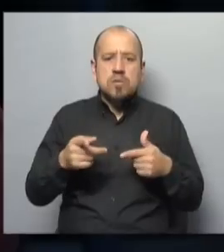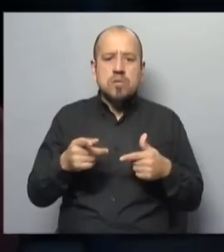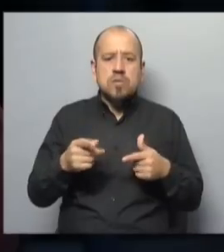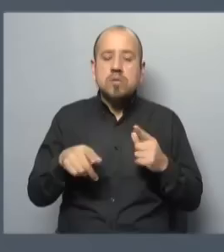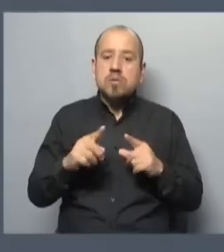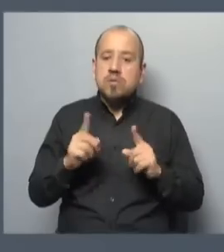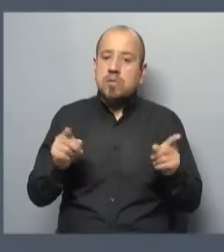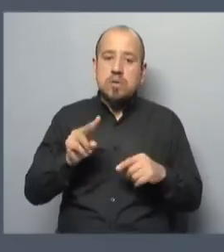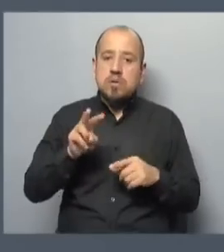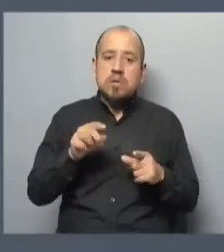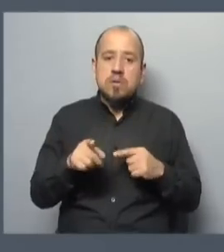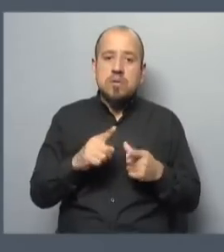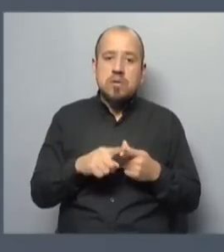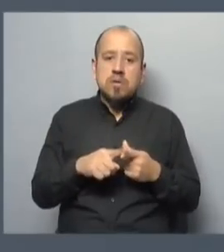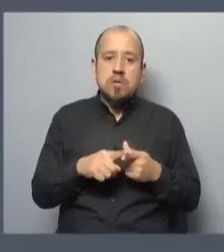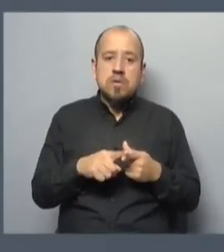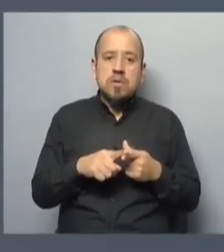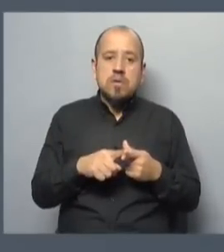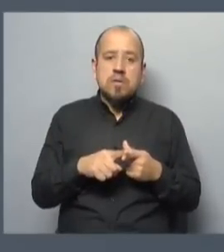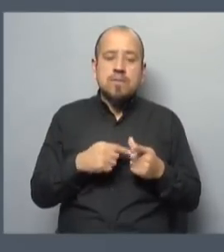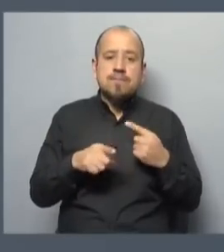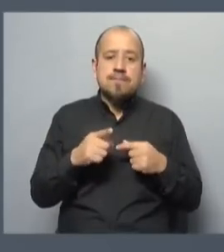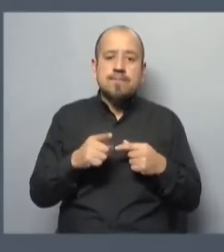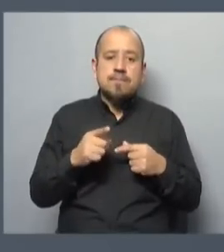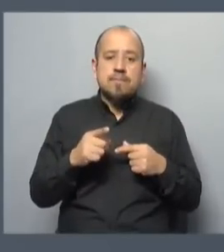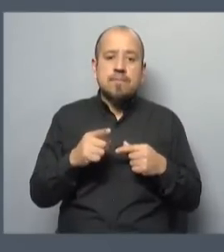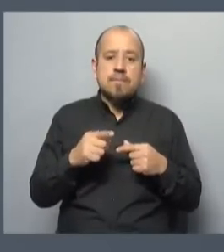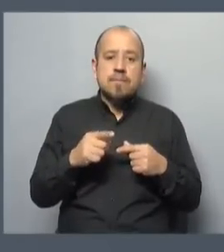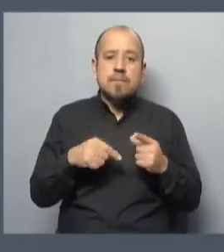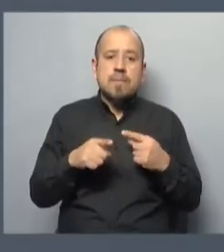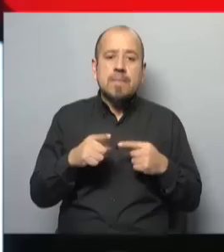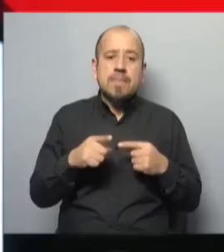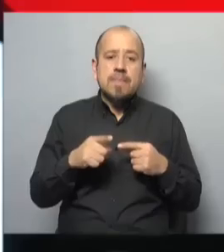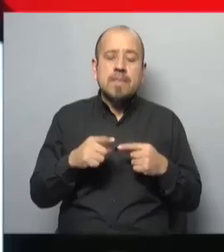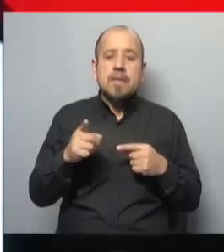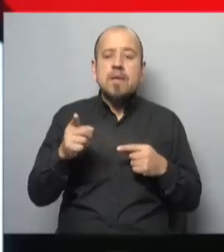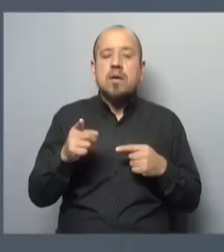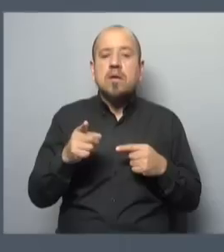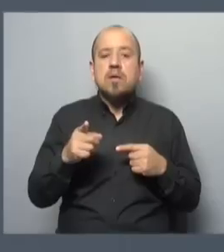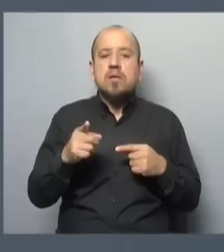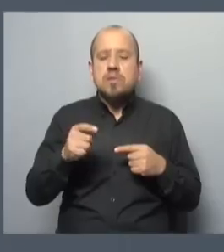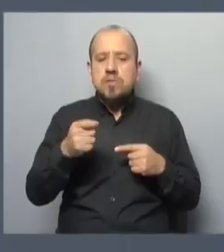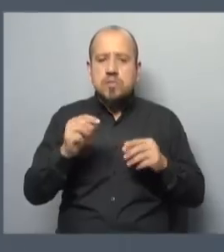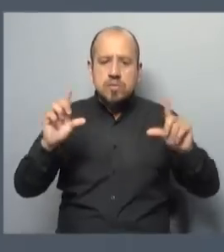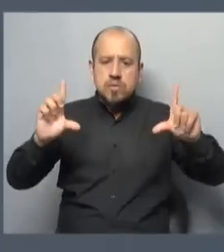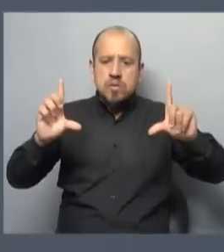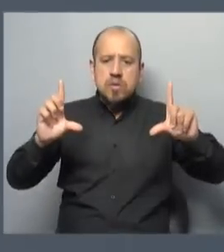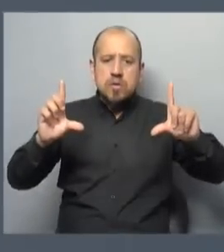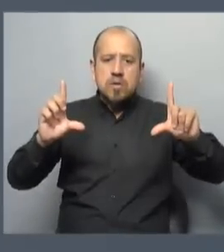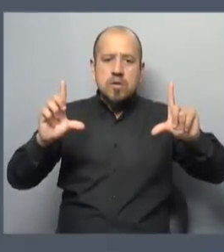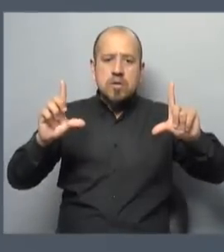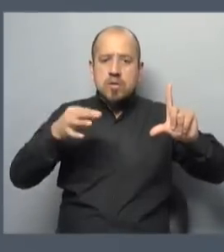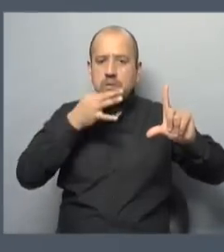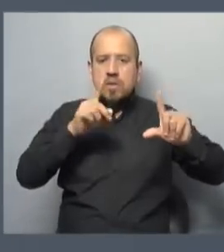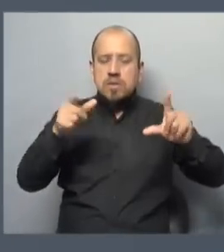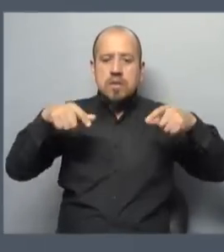no era tan verde increíble no vienes por la bloquera ante al jazira bueno no vamos acercando ahora no voy a decir la